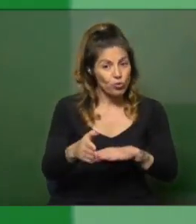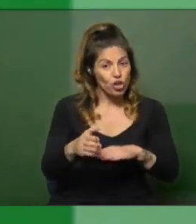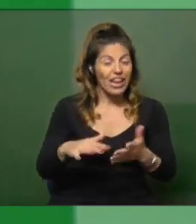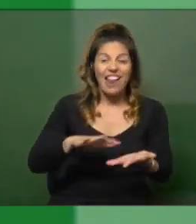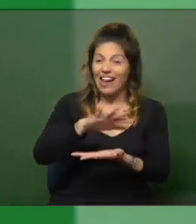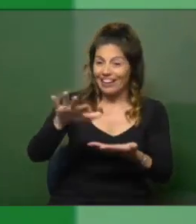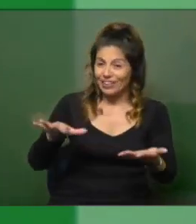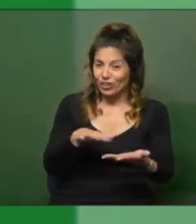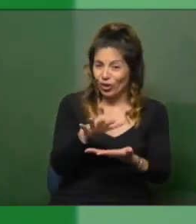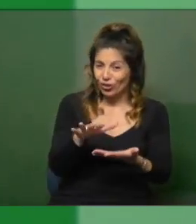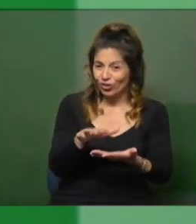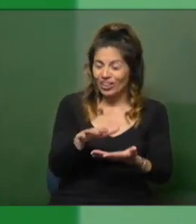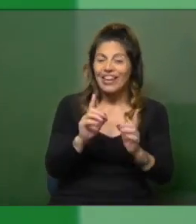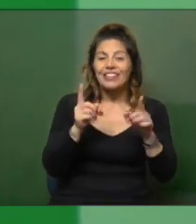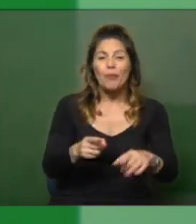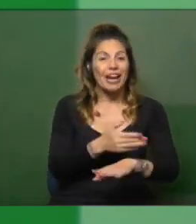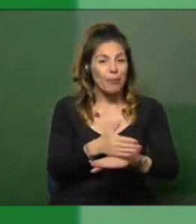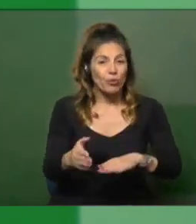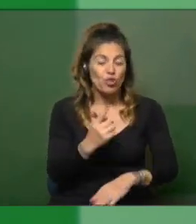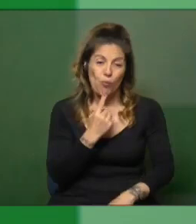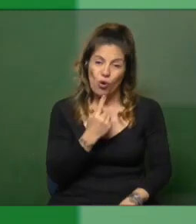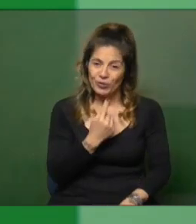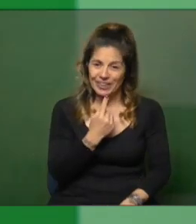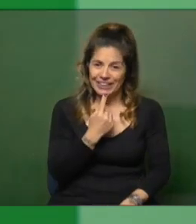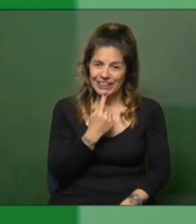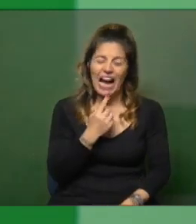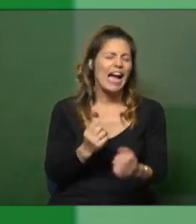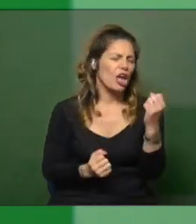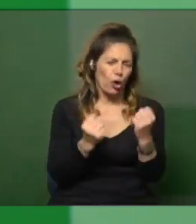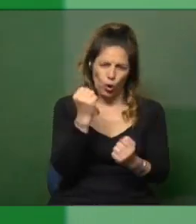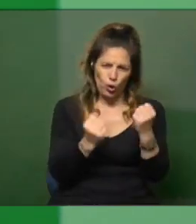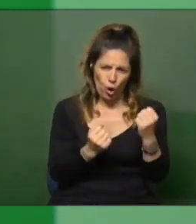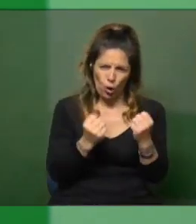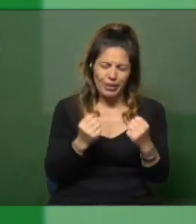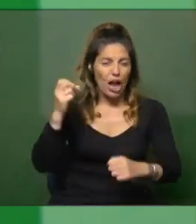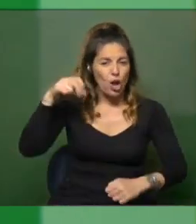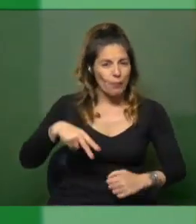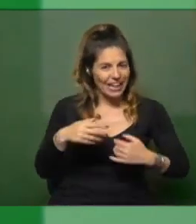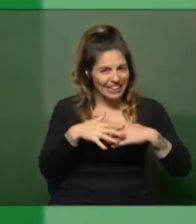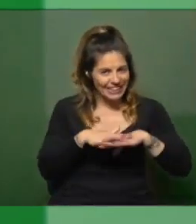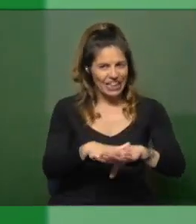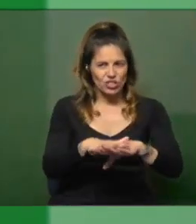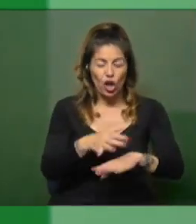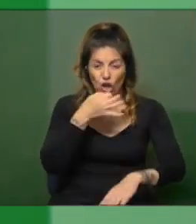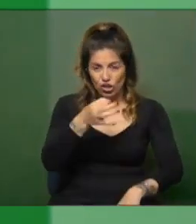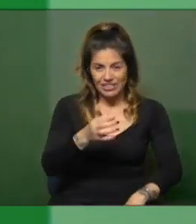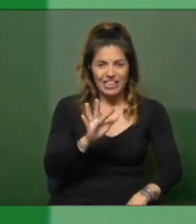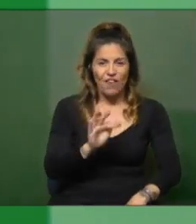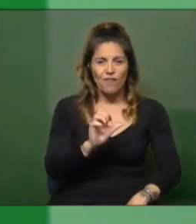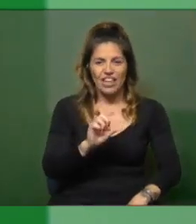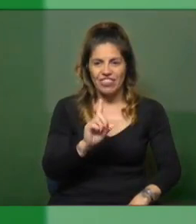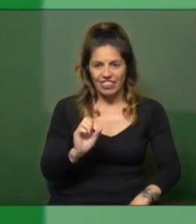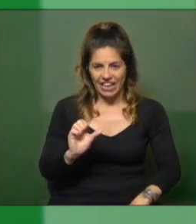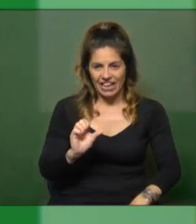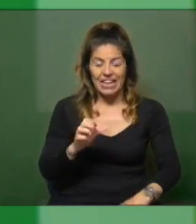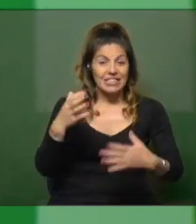la región y va a tener también repercusión política por supuesto económica en los planes de integración lo decía Federico hace un rato no